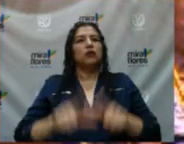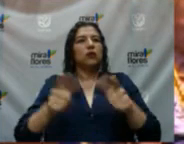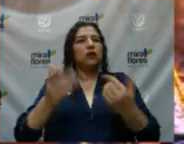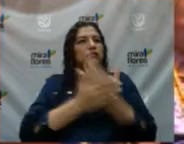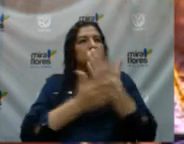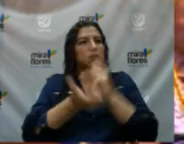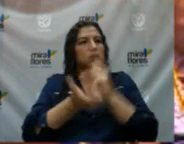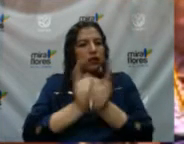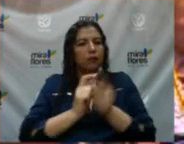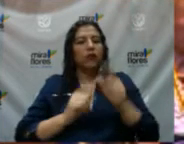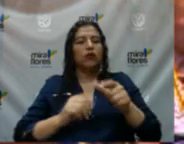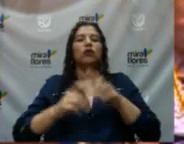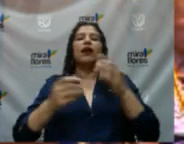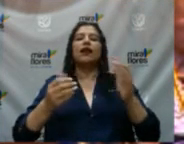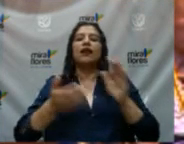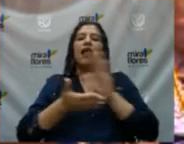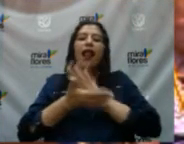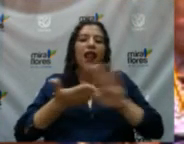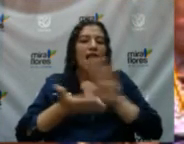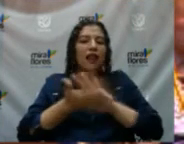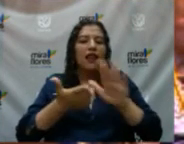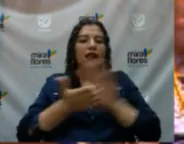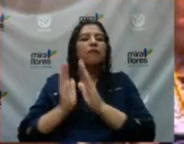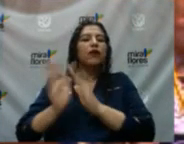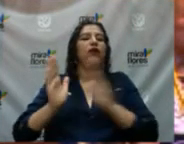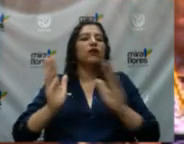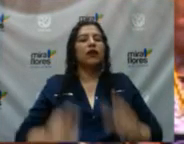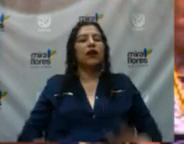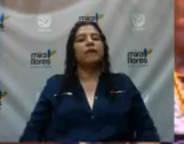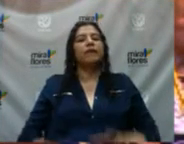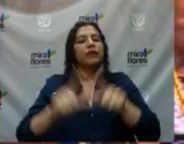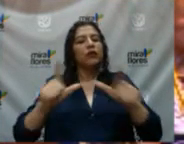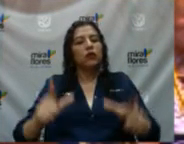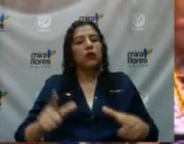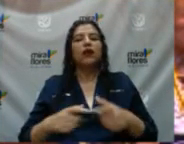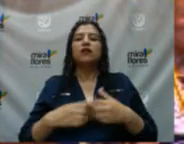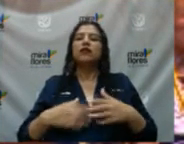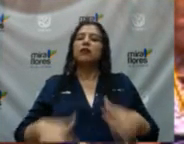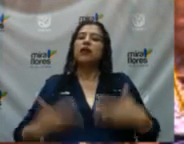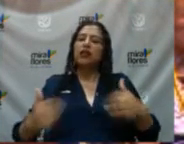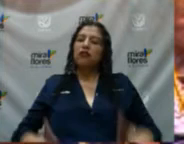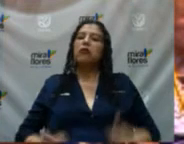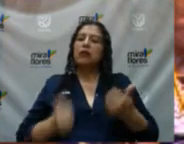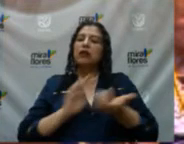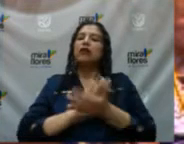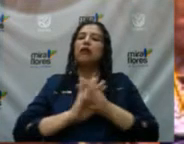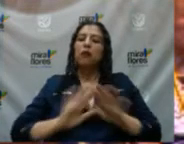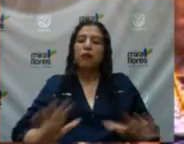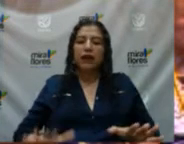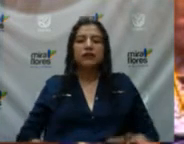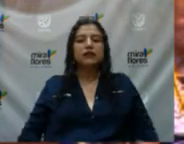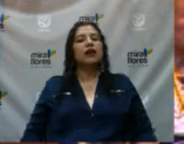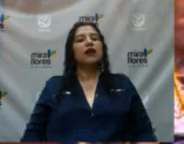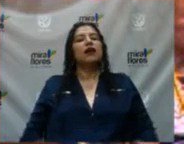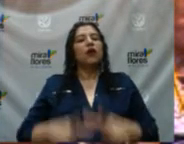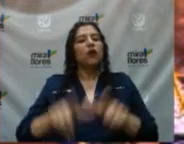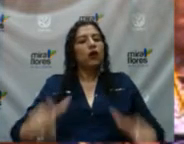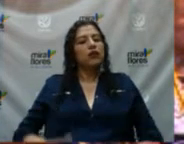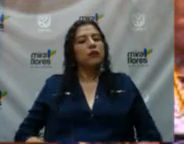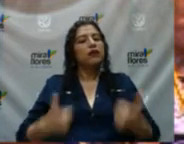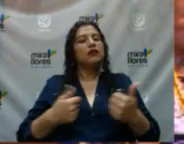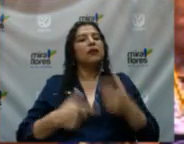un distrito limpio y ordenado, un distrito donde se habita con paz, un distrito donde se habita también entre